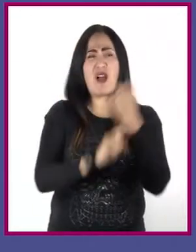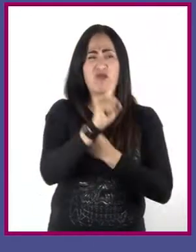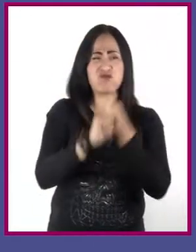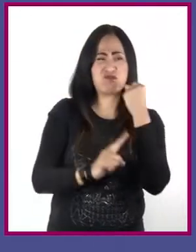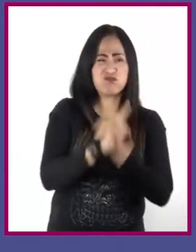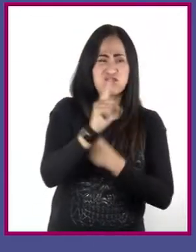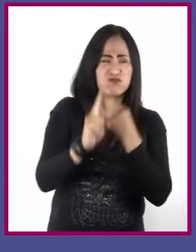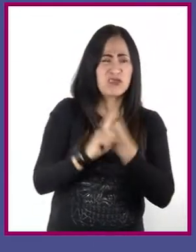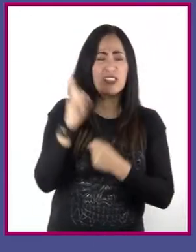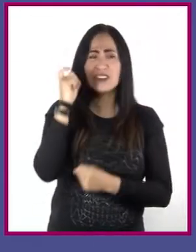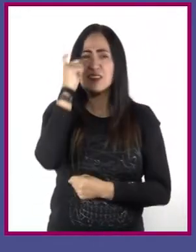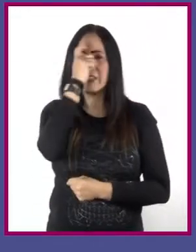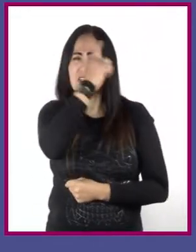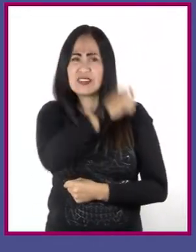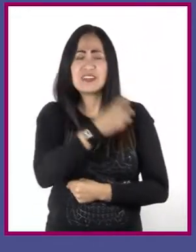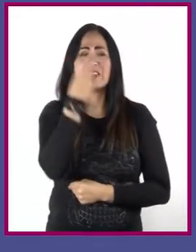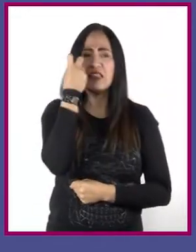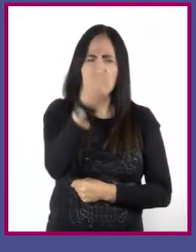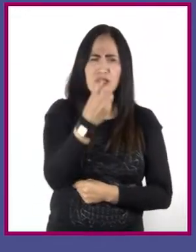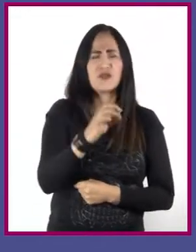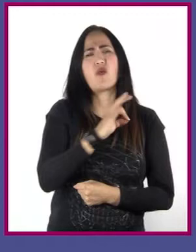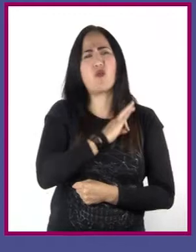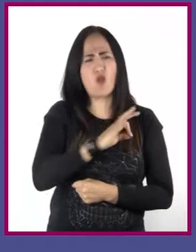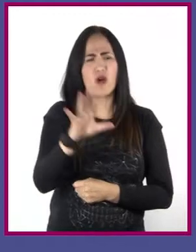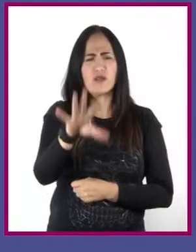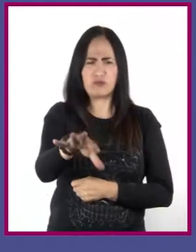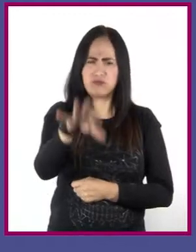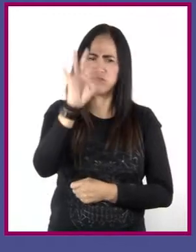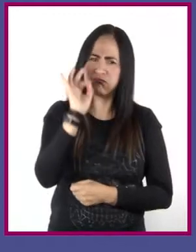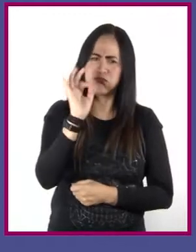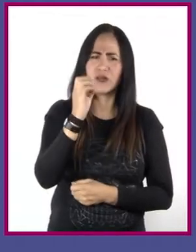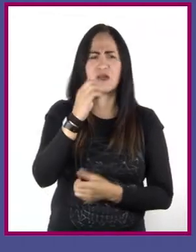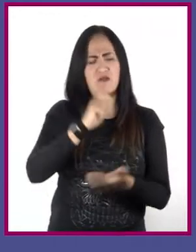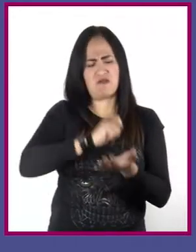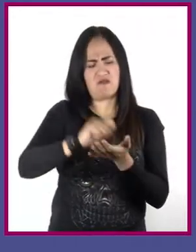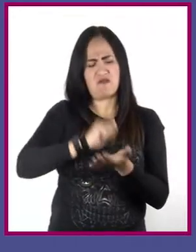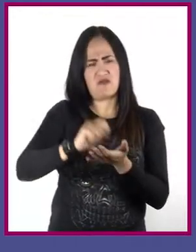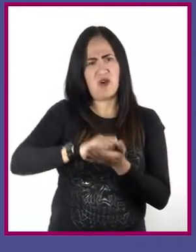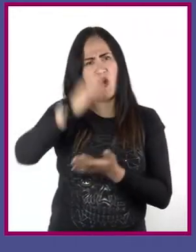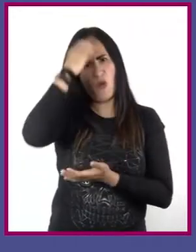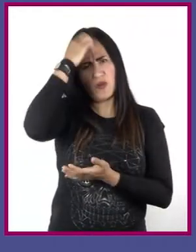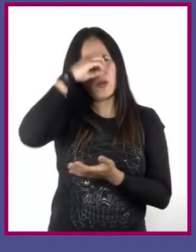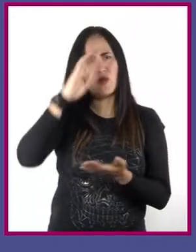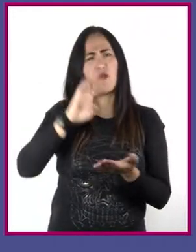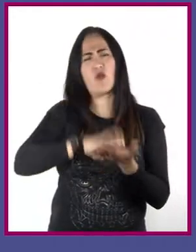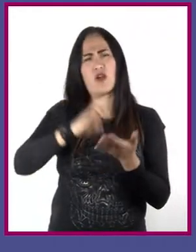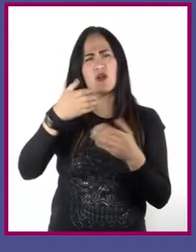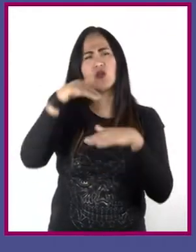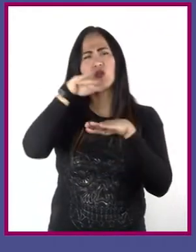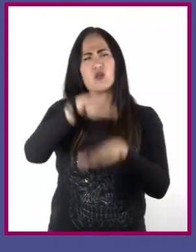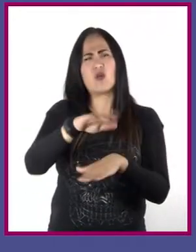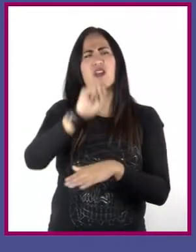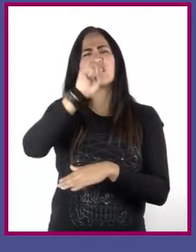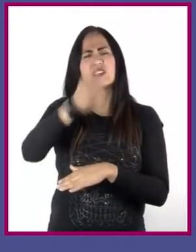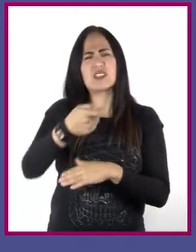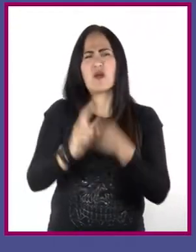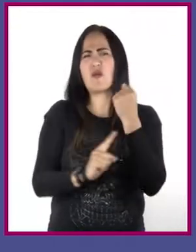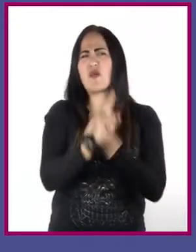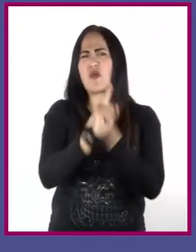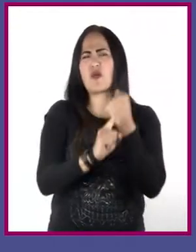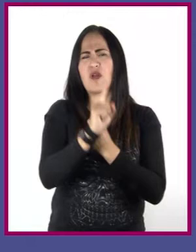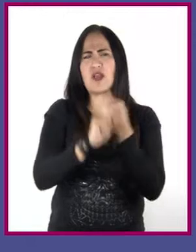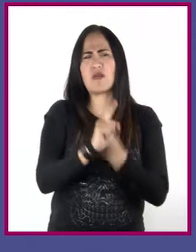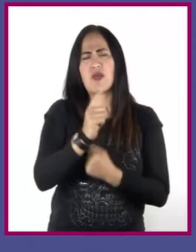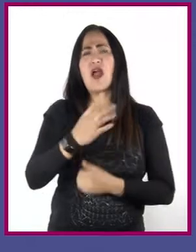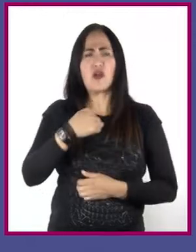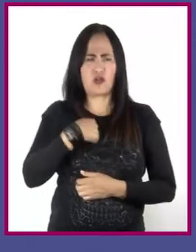más apropiados para escribir artículos de opinión. ¿Sobre qué puedes generar polémica? Pues sobre aquellas cosas en que tú